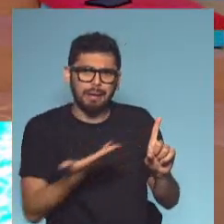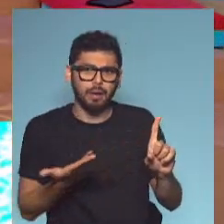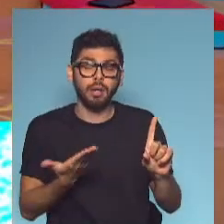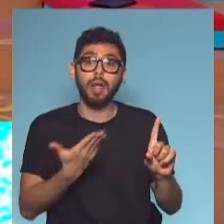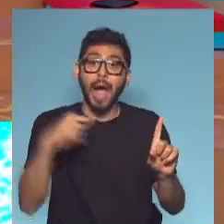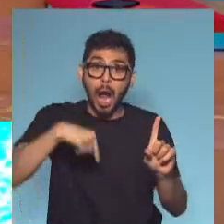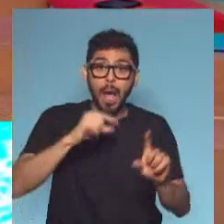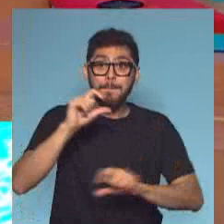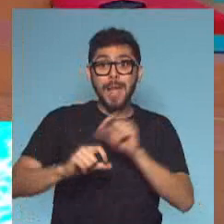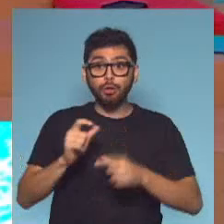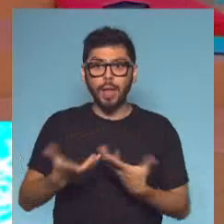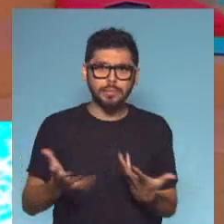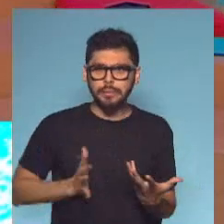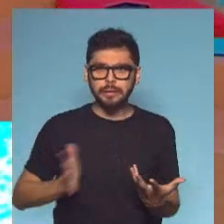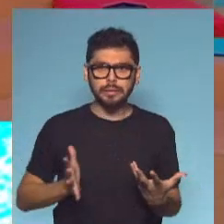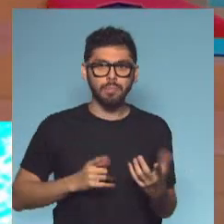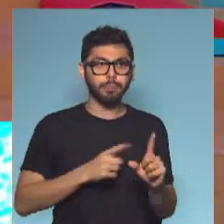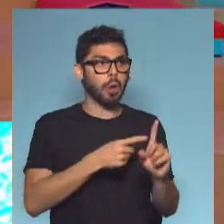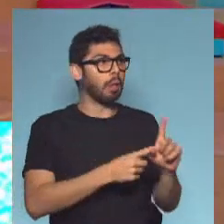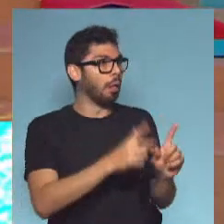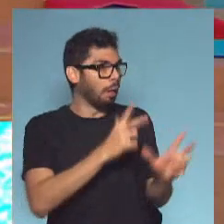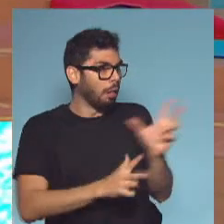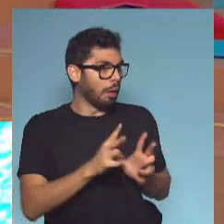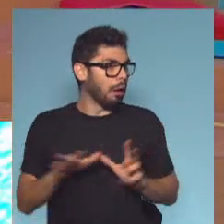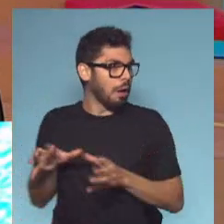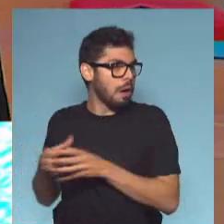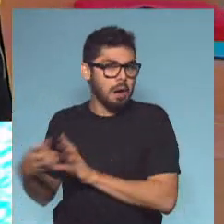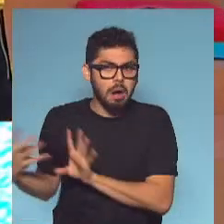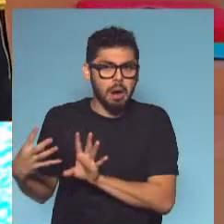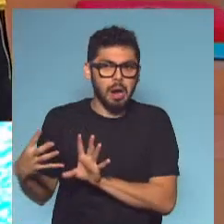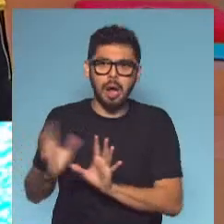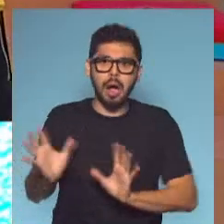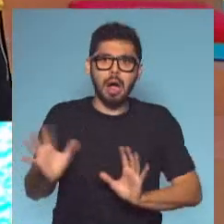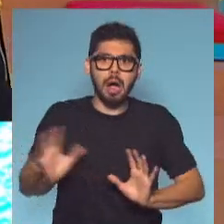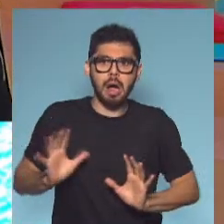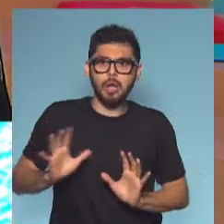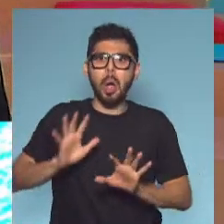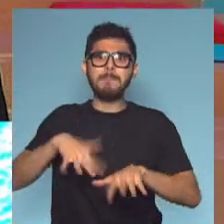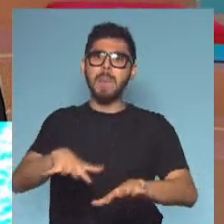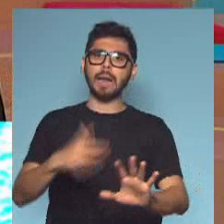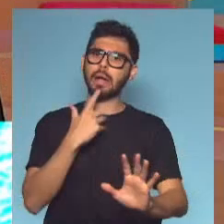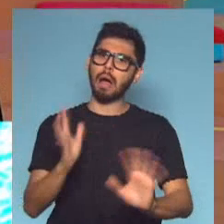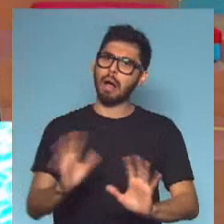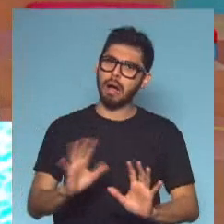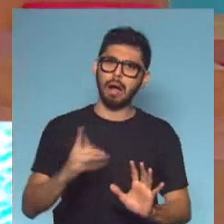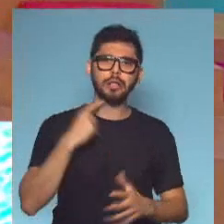personas empiezan a entrar en pánico por lo que le dicen de la guerrilla, entonces empiezan a dispersarse de las marchas,